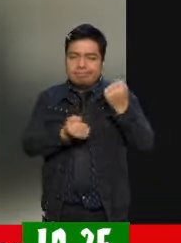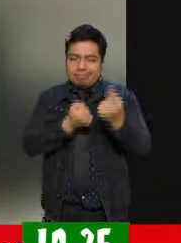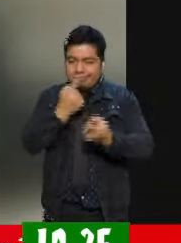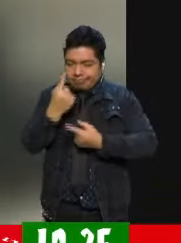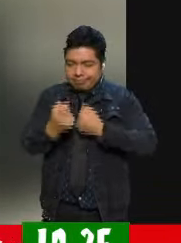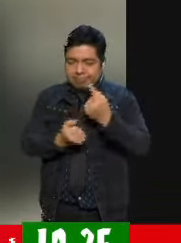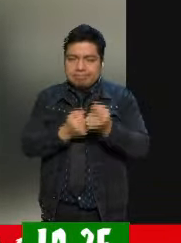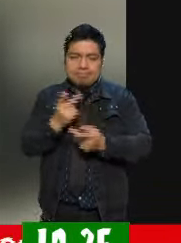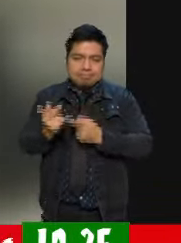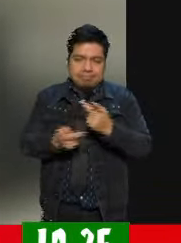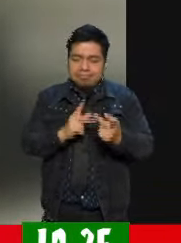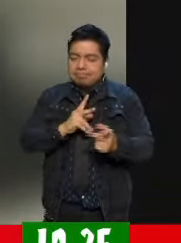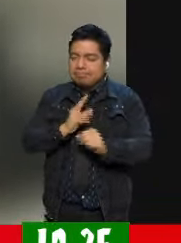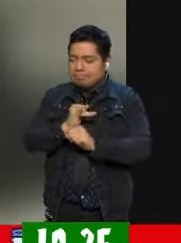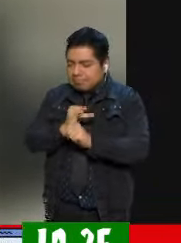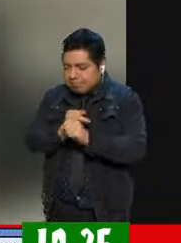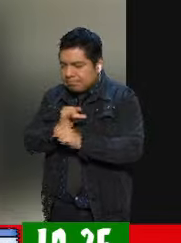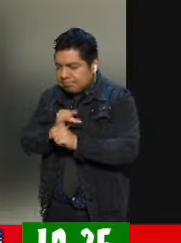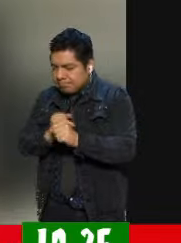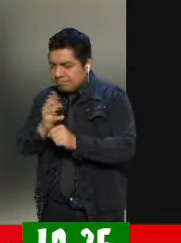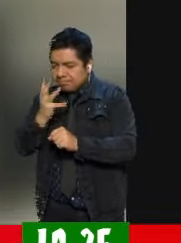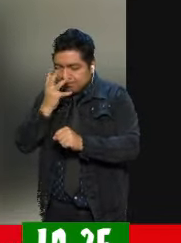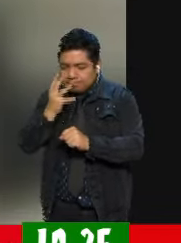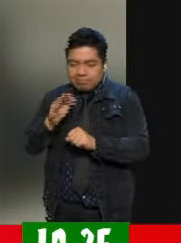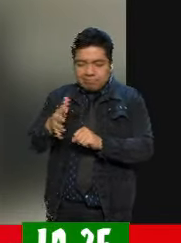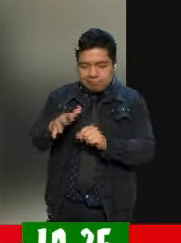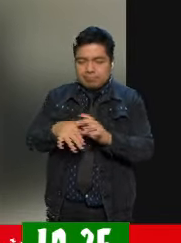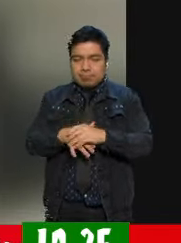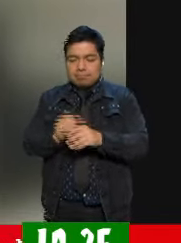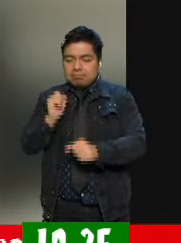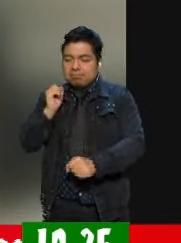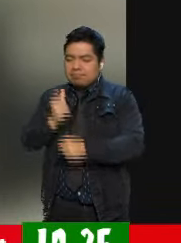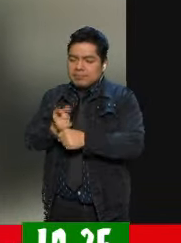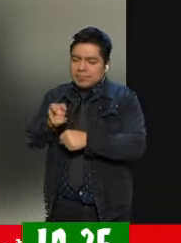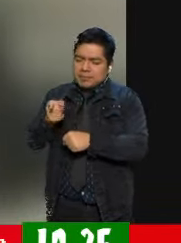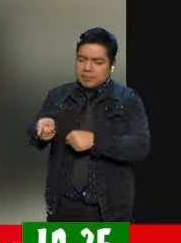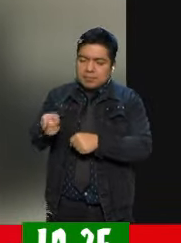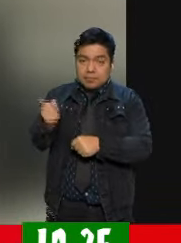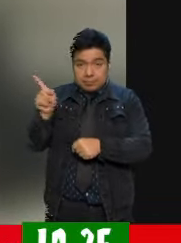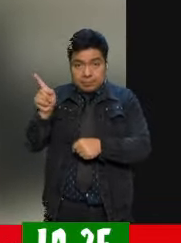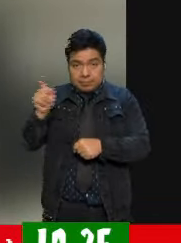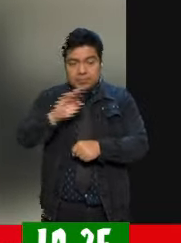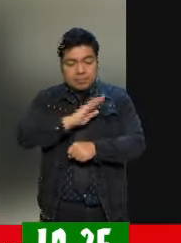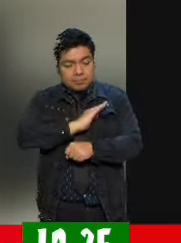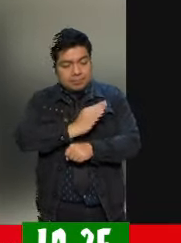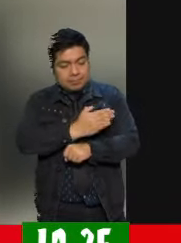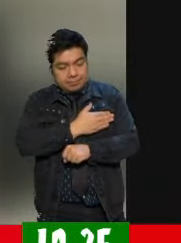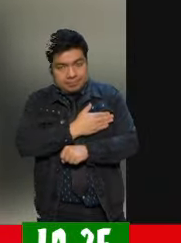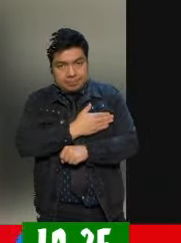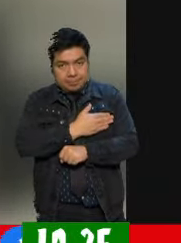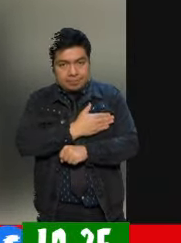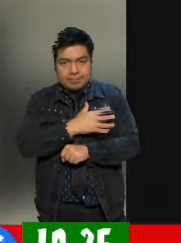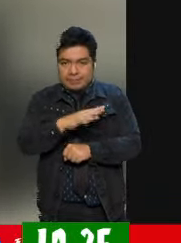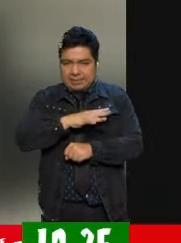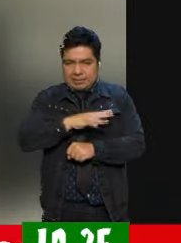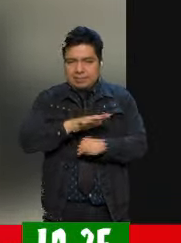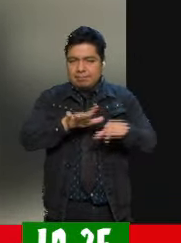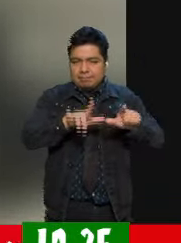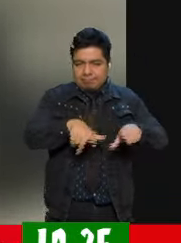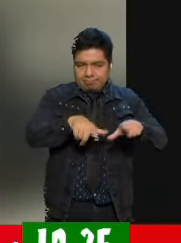estudios pues más informales y me encontré por ahí uno que ocurrió en España, que hizo una plataforma que se dedica a